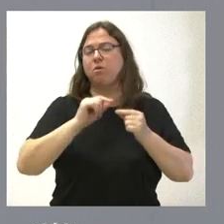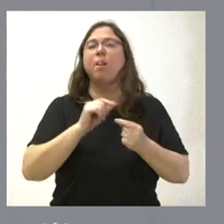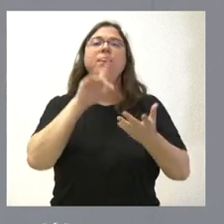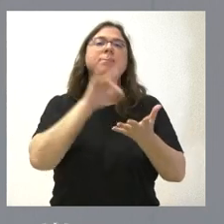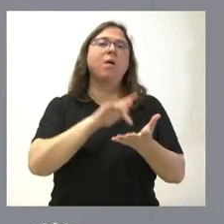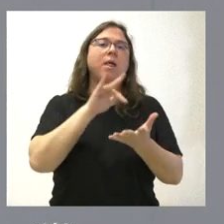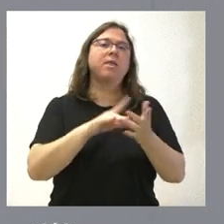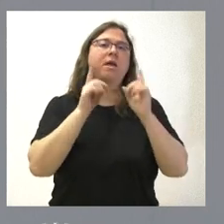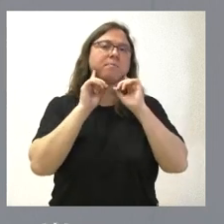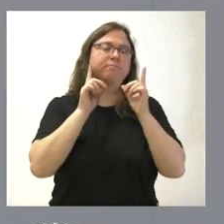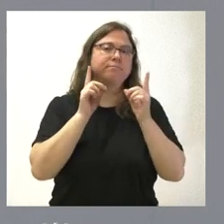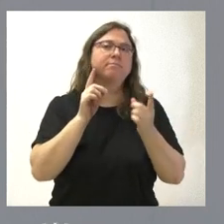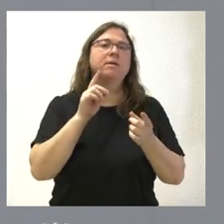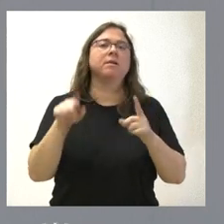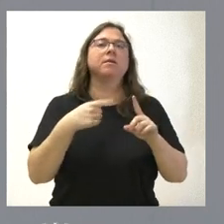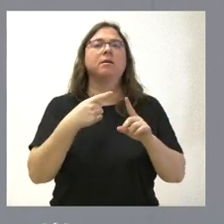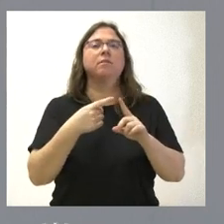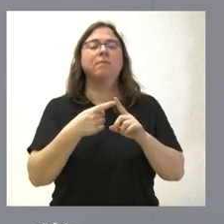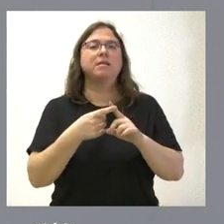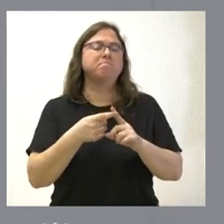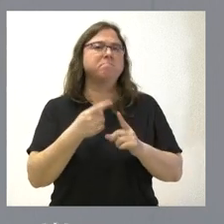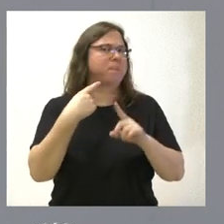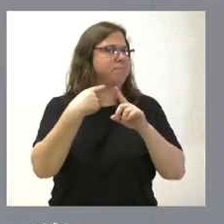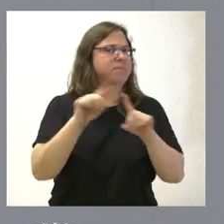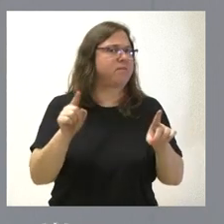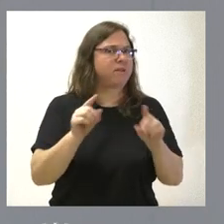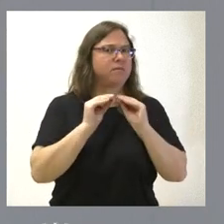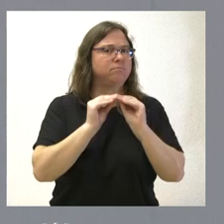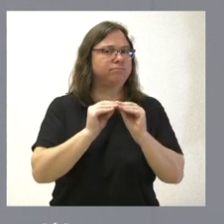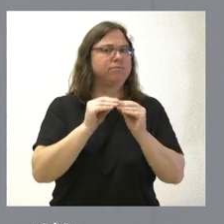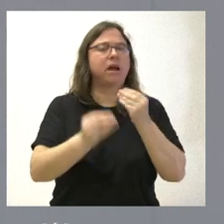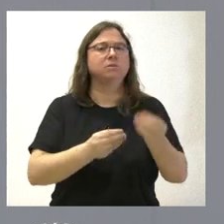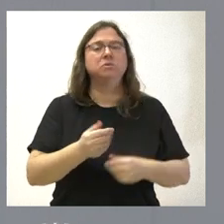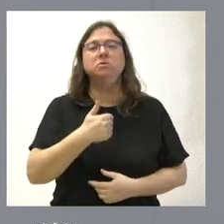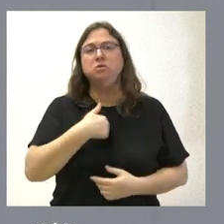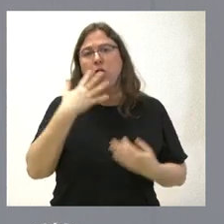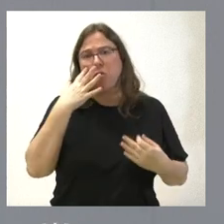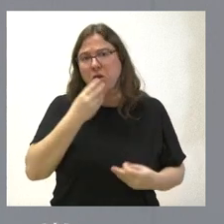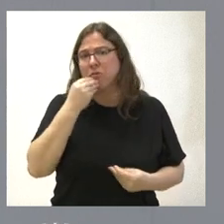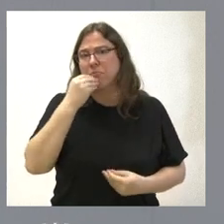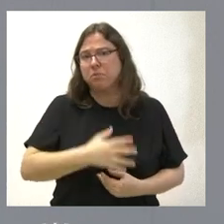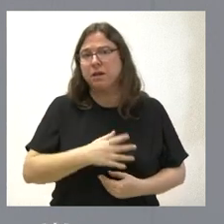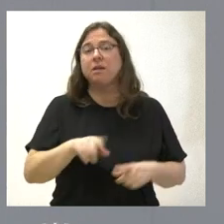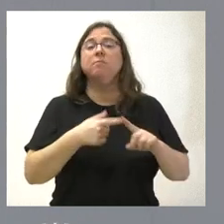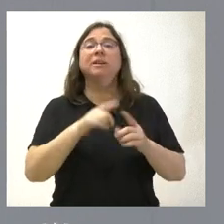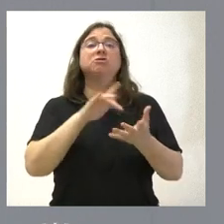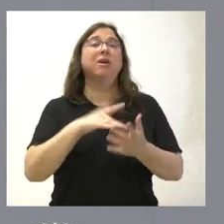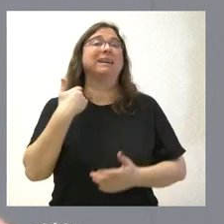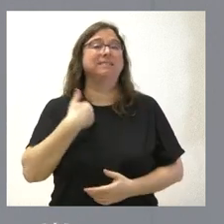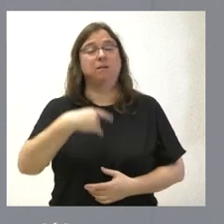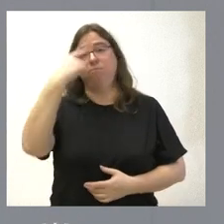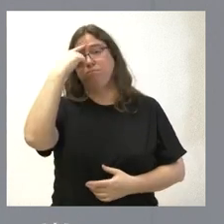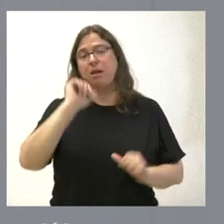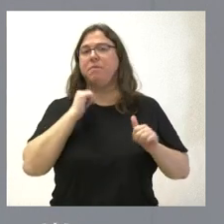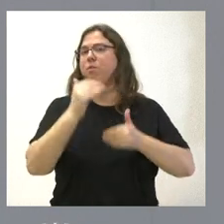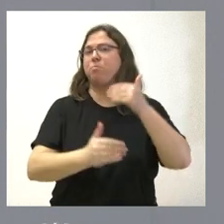de déficit y de entregas a cuentas muy distintas de las que finalmente fueron asignadas yo creo que se hizo bien y una vez que las conocimos nosotros iniciamos todo